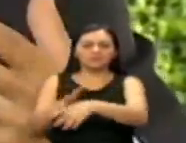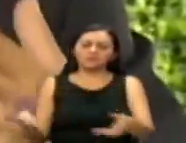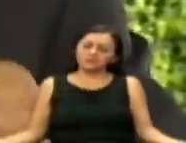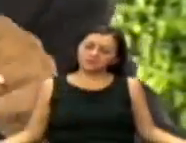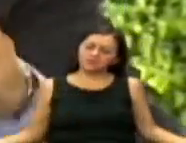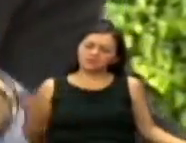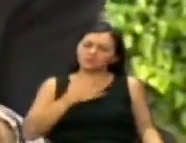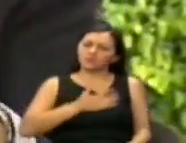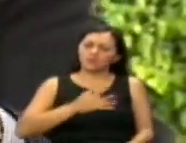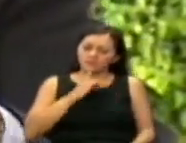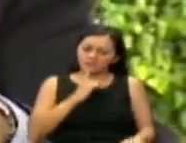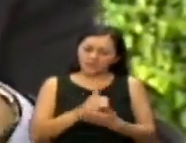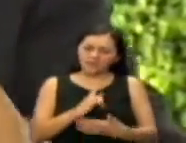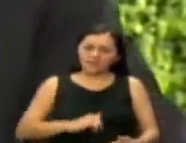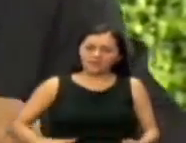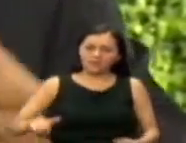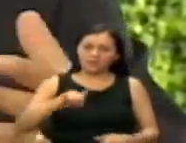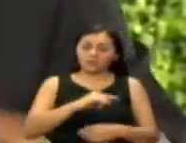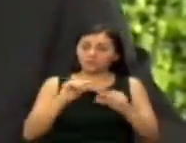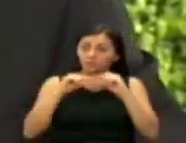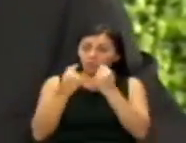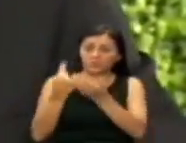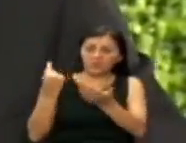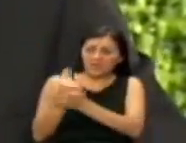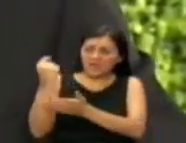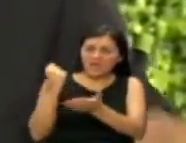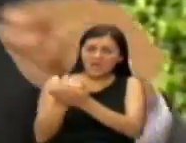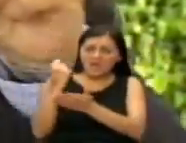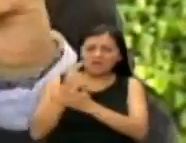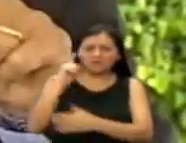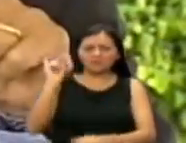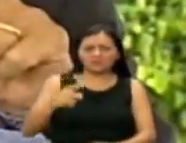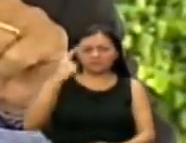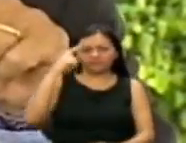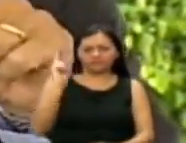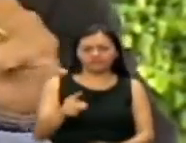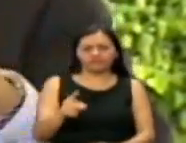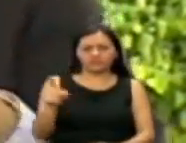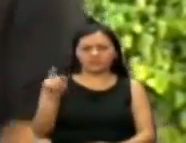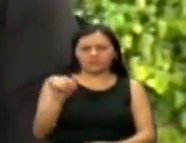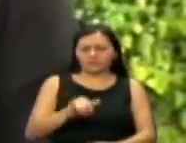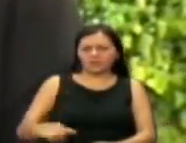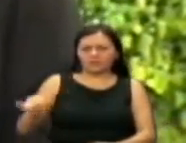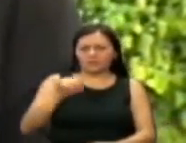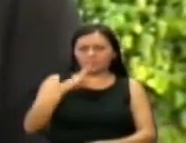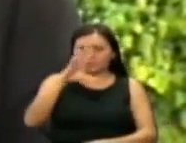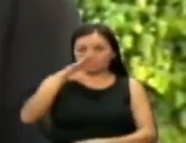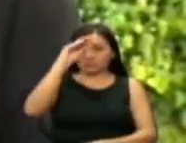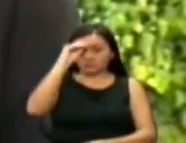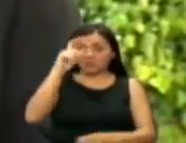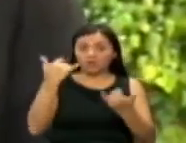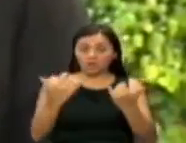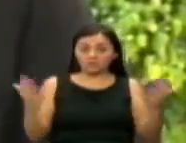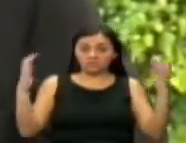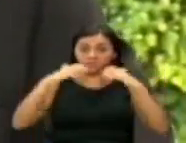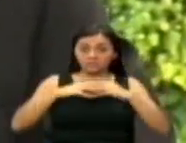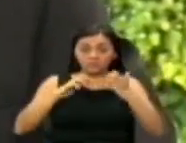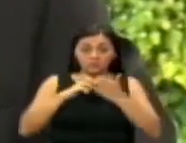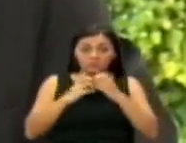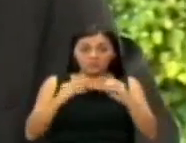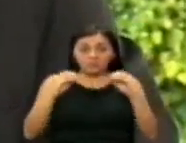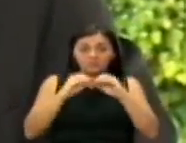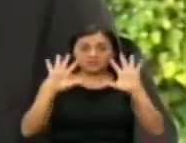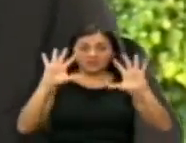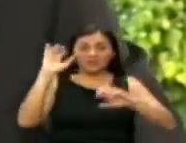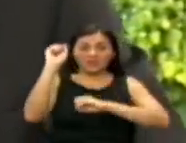verdaderamente democráticos. Esos grupos golpistas deben aprender a ser verdaderamente democráticos. Ahora, precisamente para evitar la tragedia de 10 años, en 10